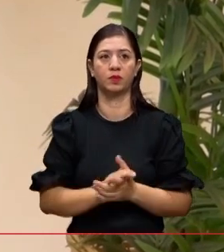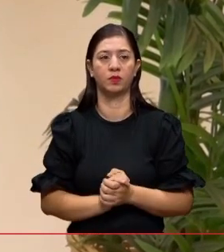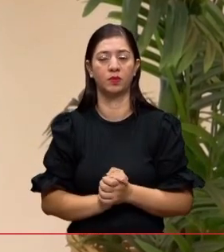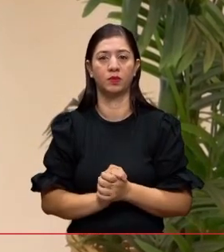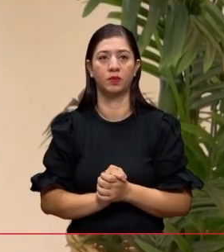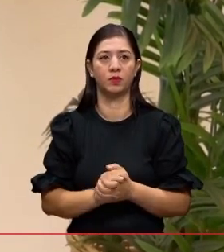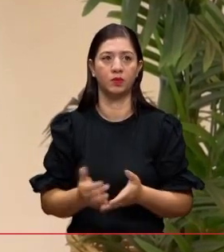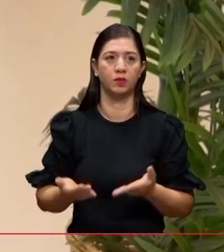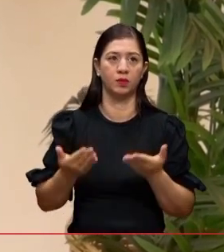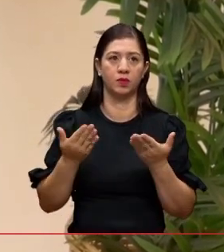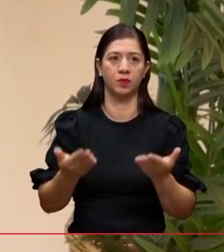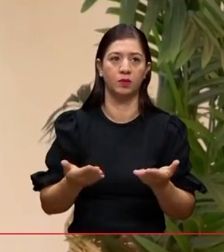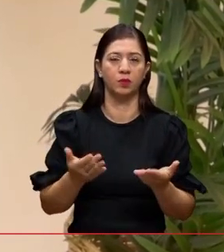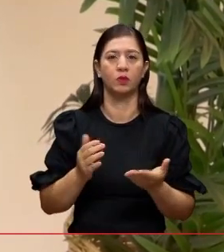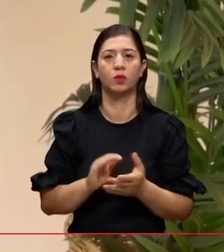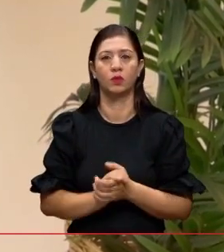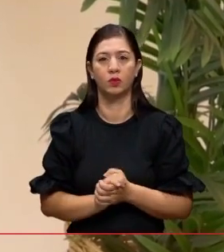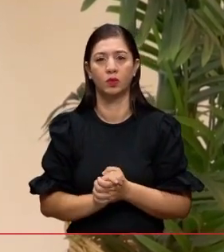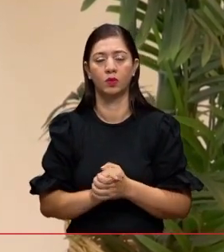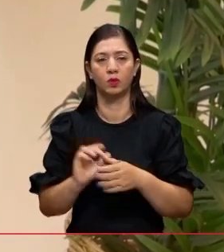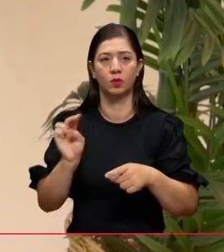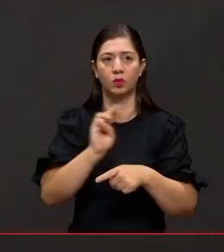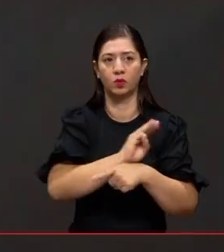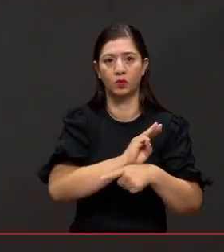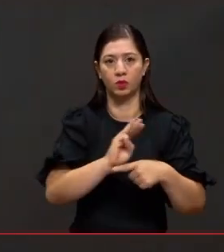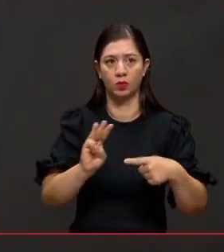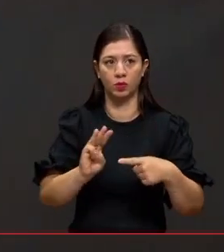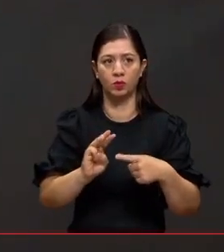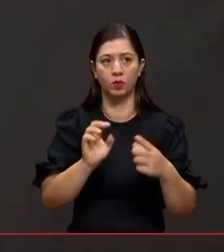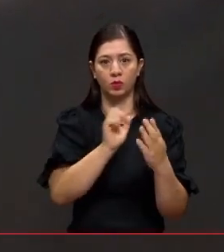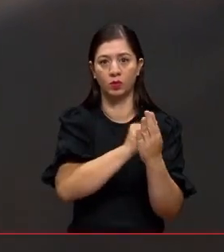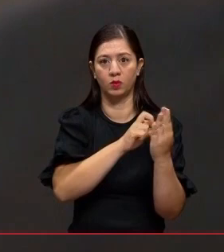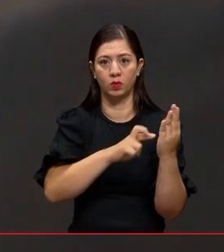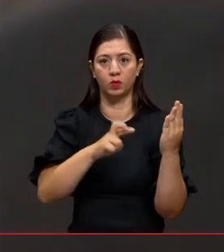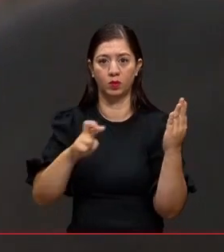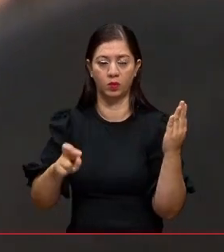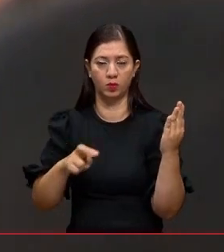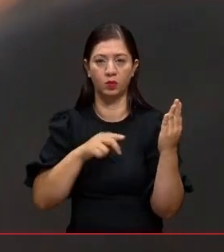poder ofrecer a través de la web o de aplicaciones móviles